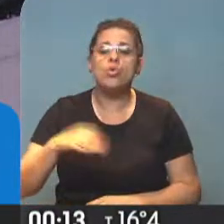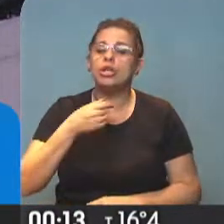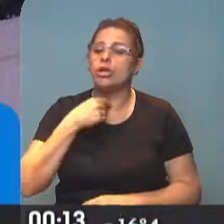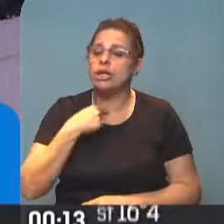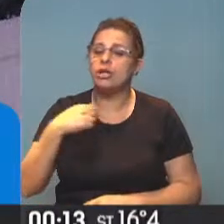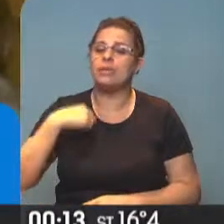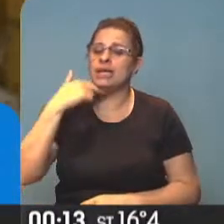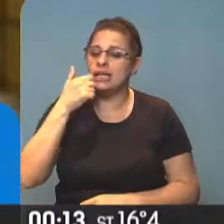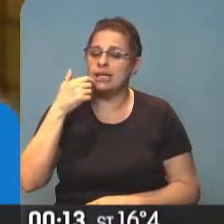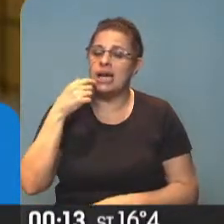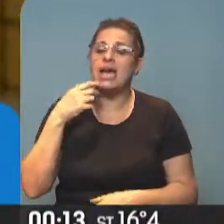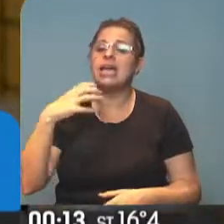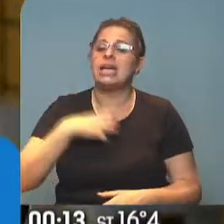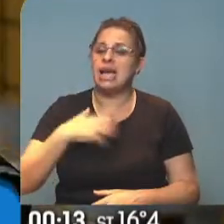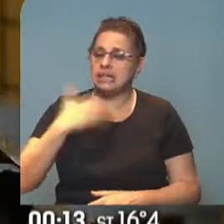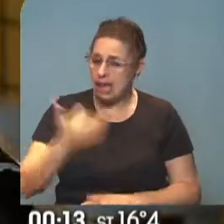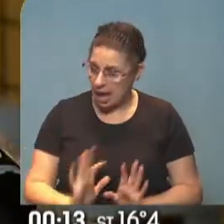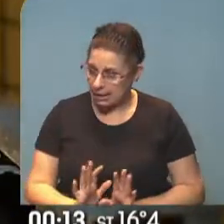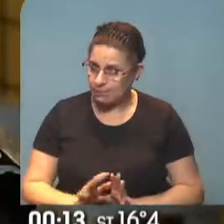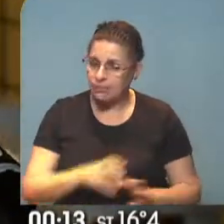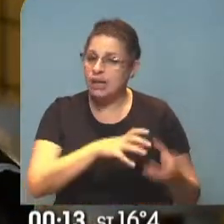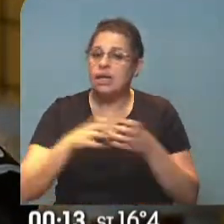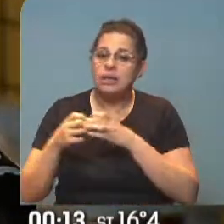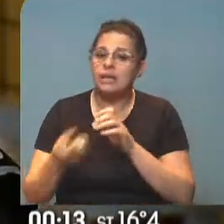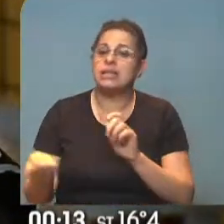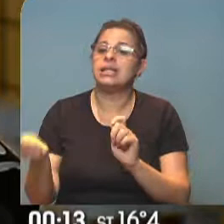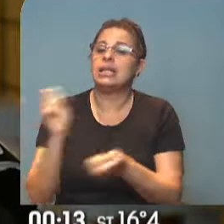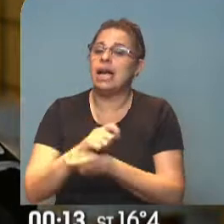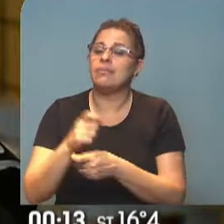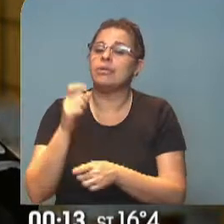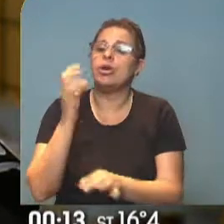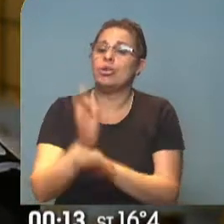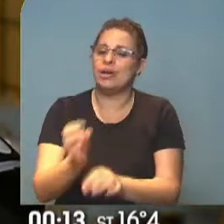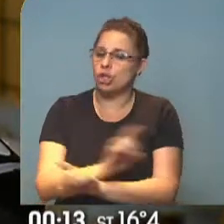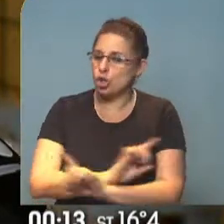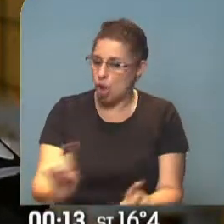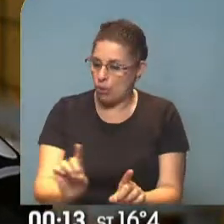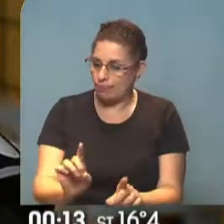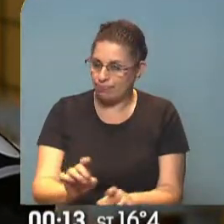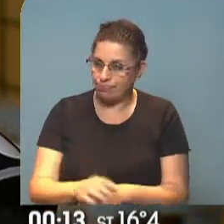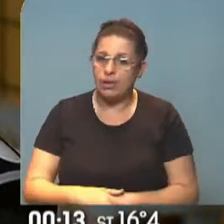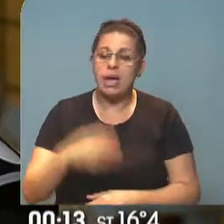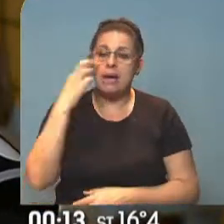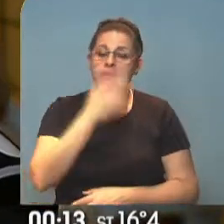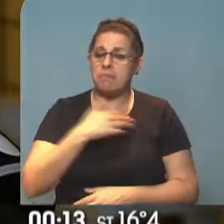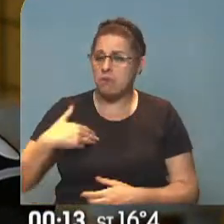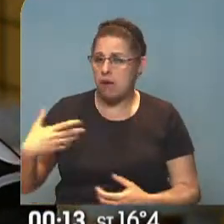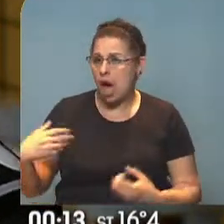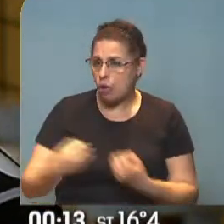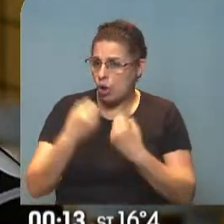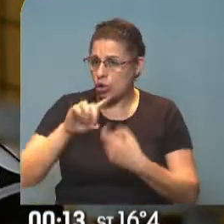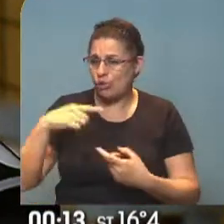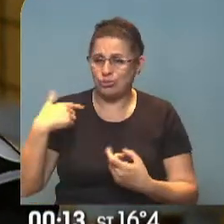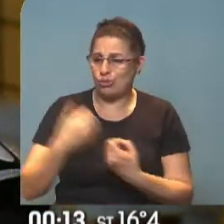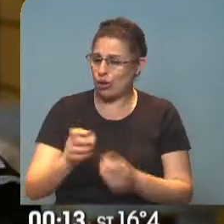tener clases, nada más. La verdad, acá no se debate la reforma, nosotros no debatimos la reforma. Hay padres que pueden estar de acuerdo, padres que no están